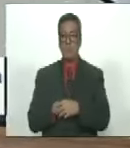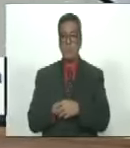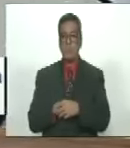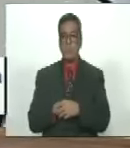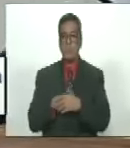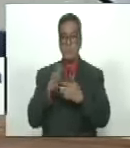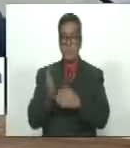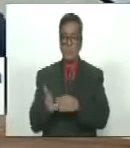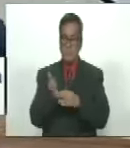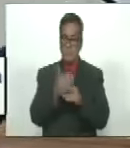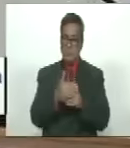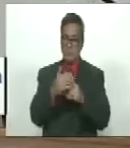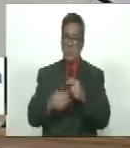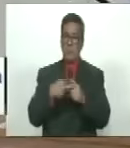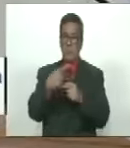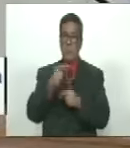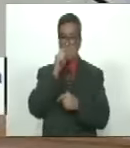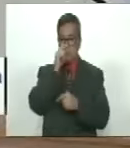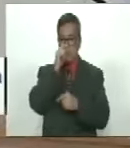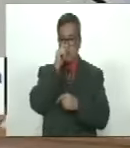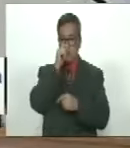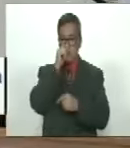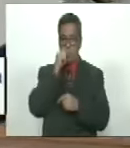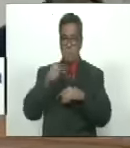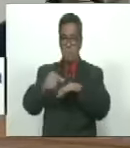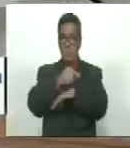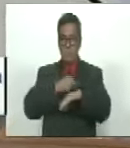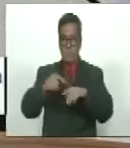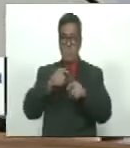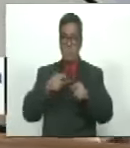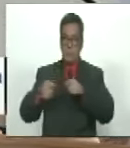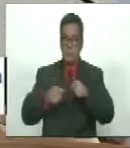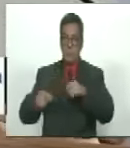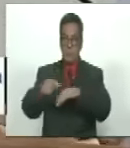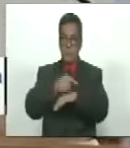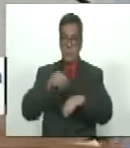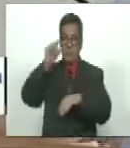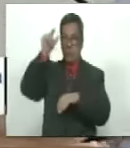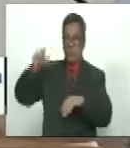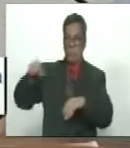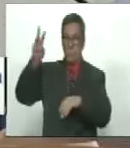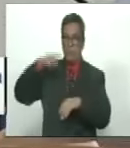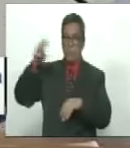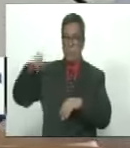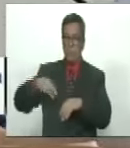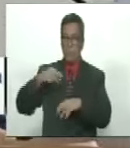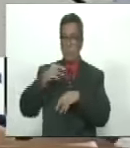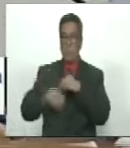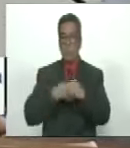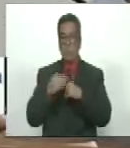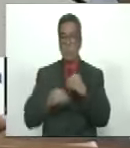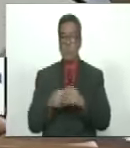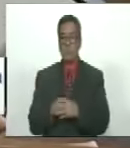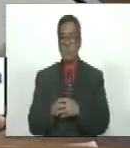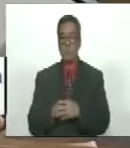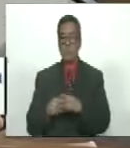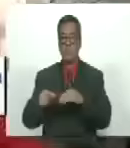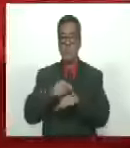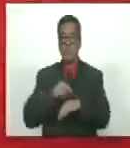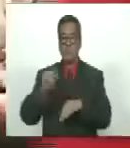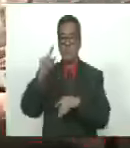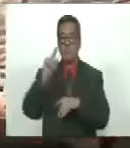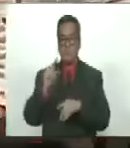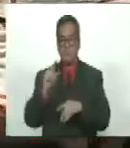Pasamos al siguiente. El gobierno y administración del Estado de la Guayana Esequiba corresponderá a un gobernador